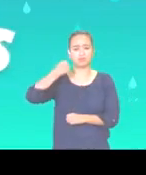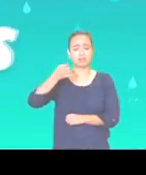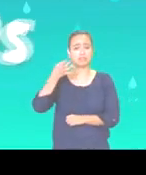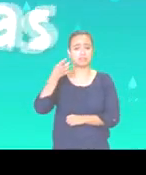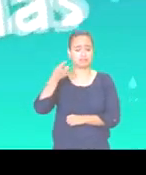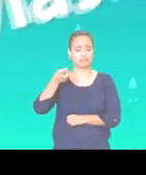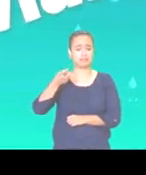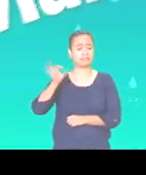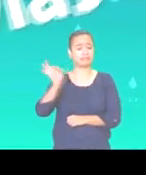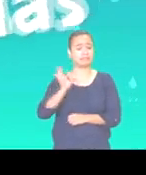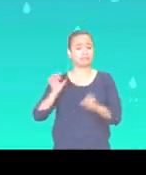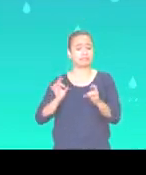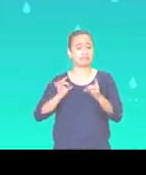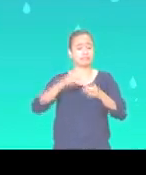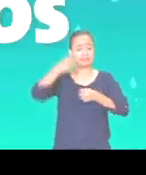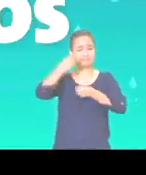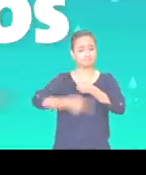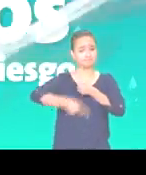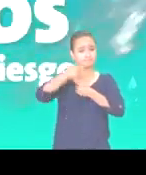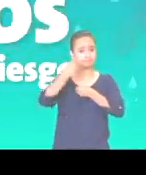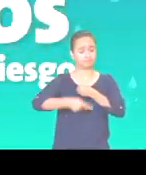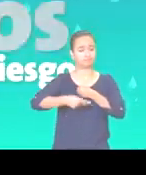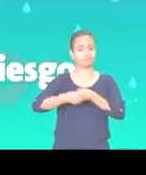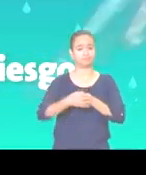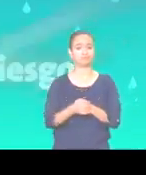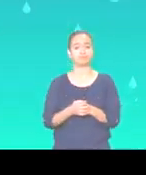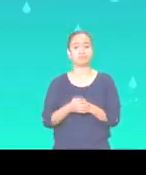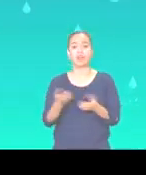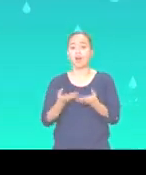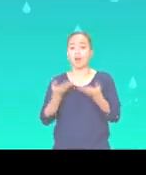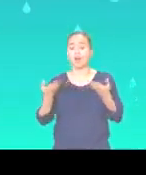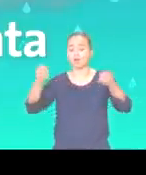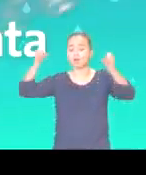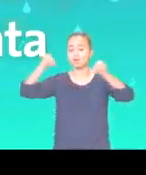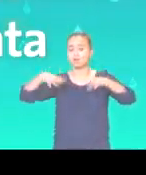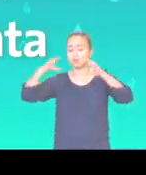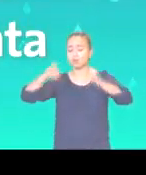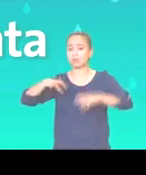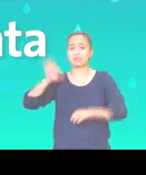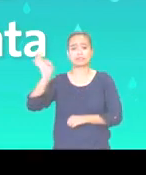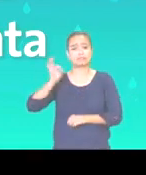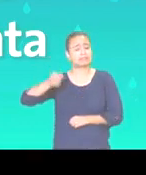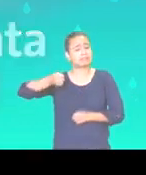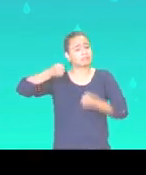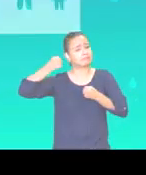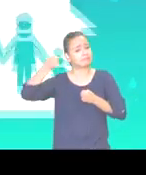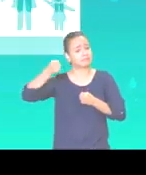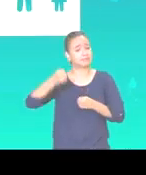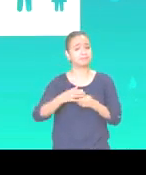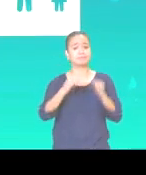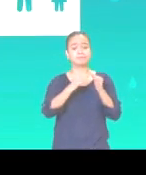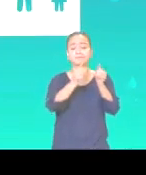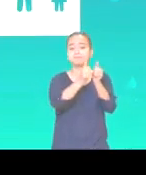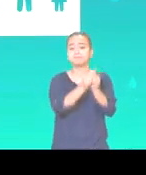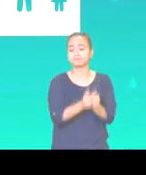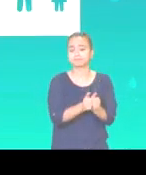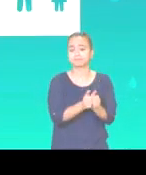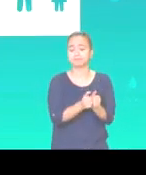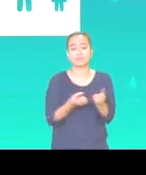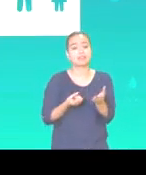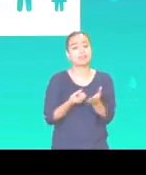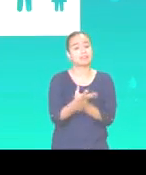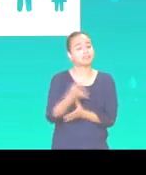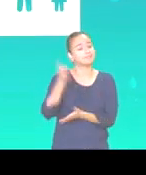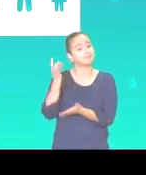Y con ella varios fenómenos que pueden ponernos en riesgo. Durante esta temporada, en caso de tormenta, vamos a quedarnos en nuestra casa